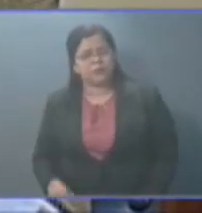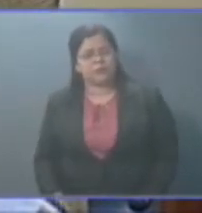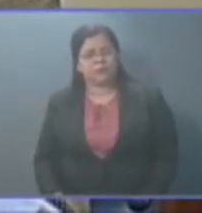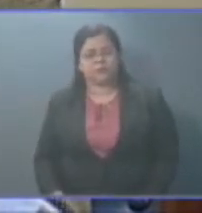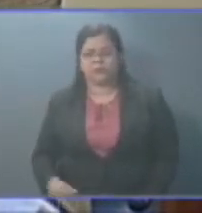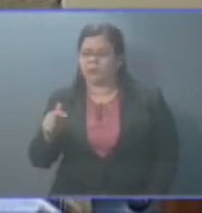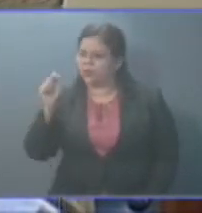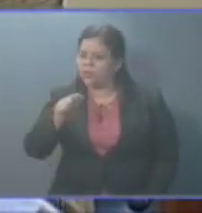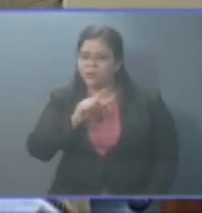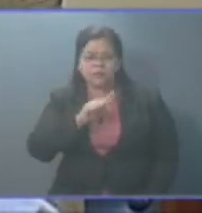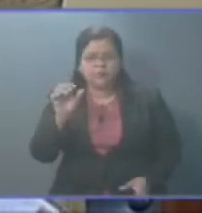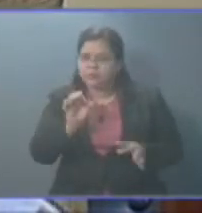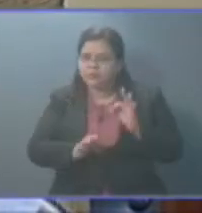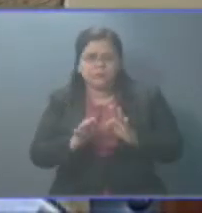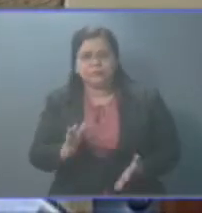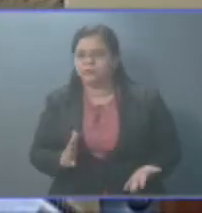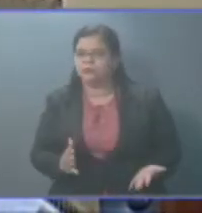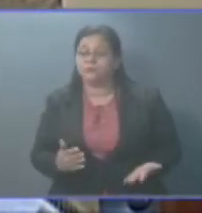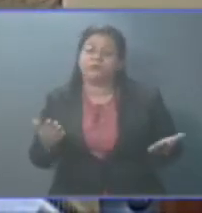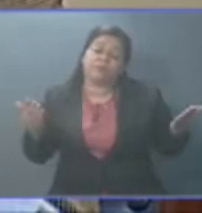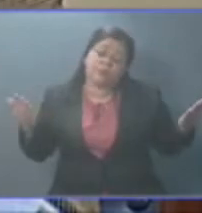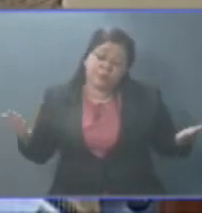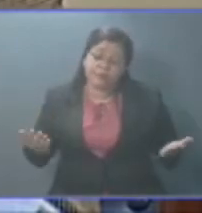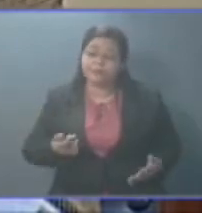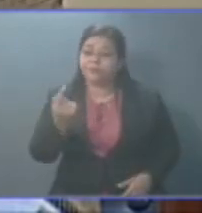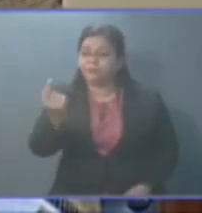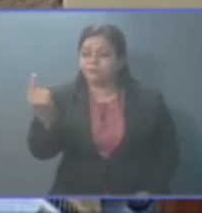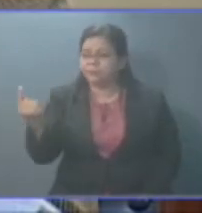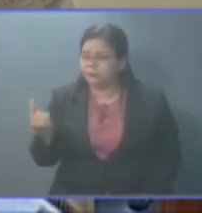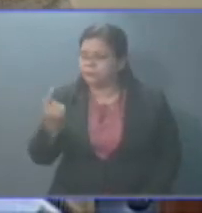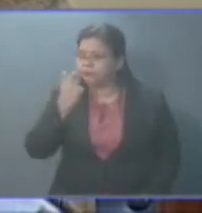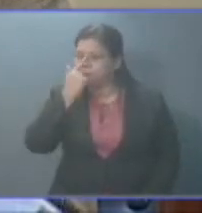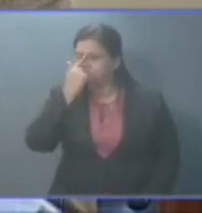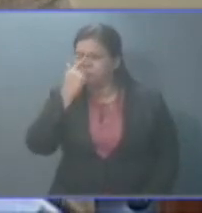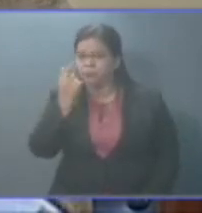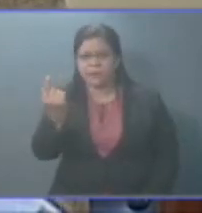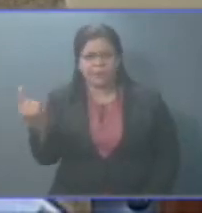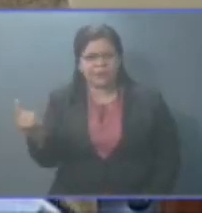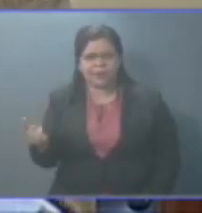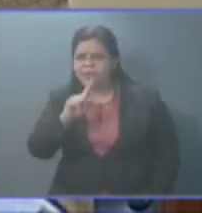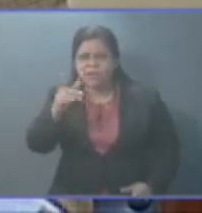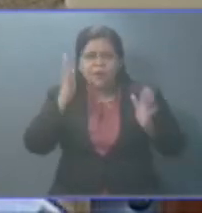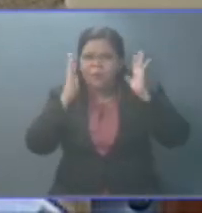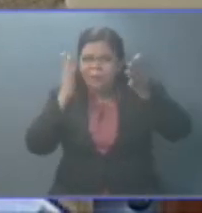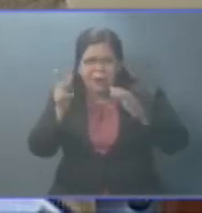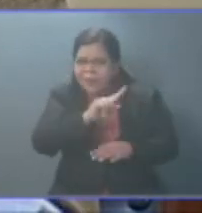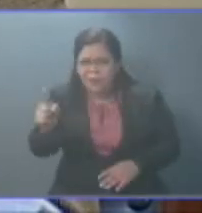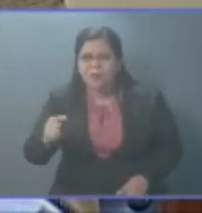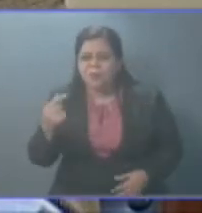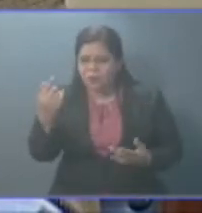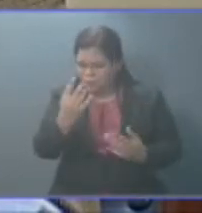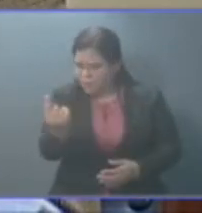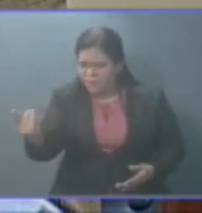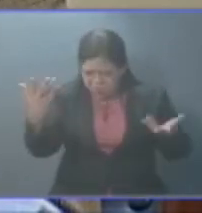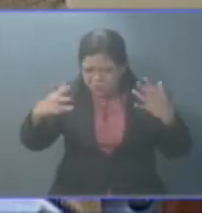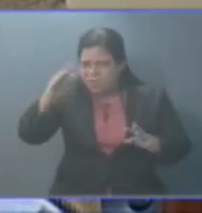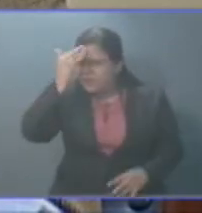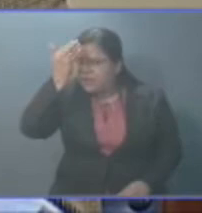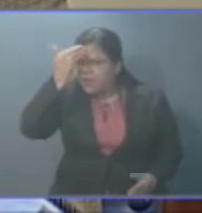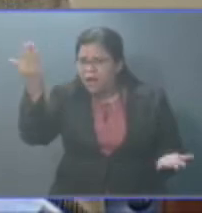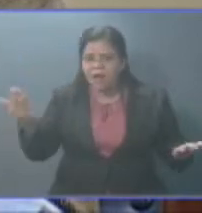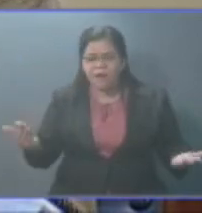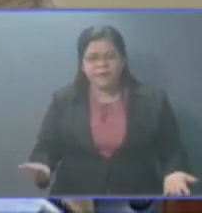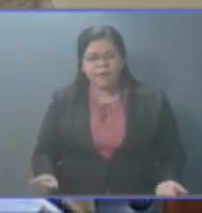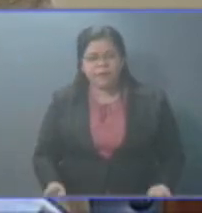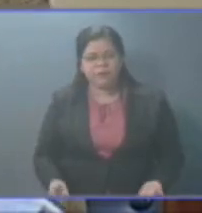Eso no se vale. Pero la gente, si es que la gente no es pasmada, la gente ya lo sabe.